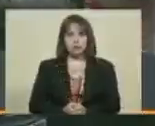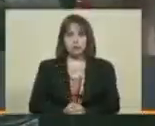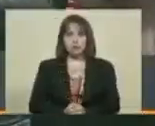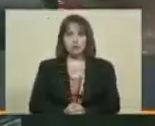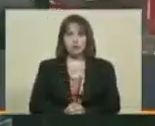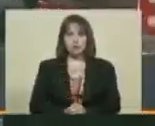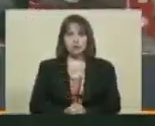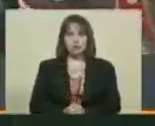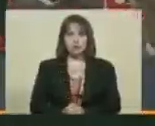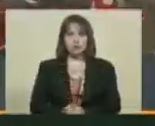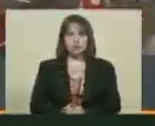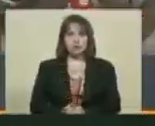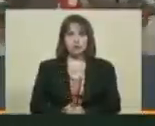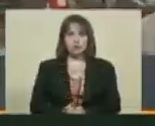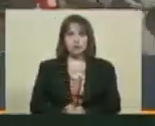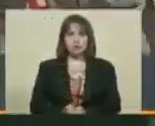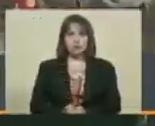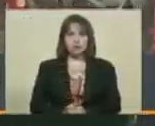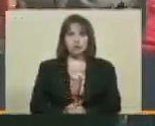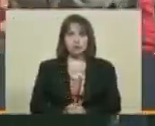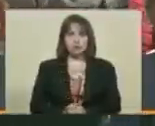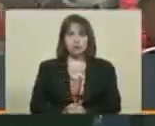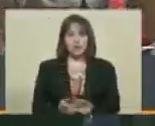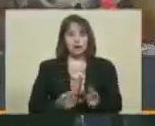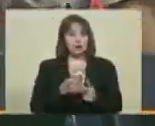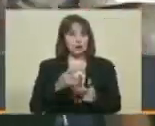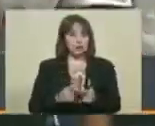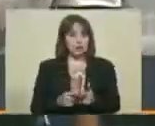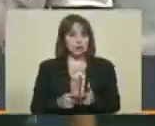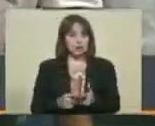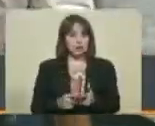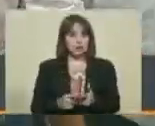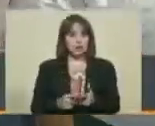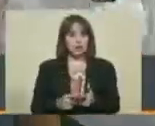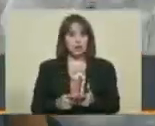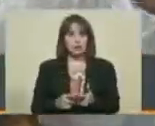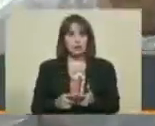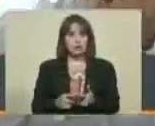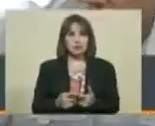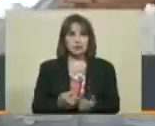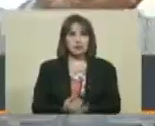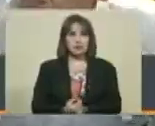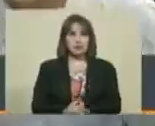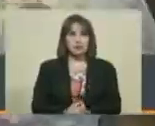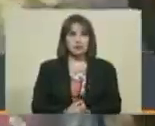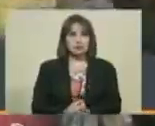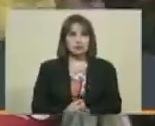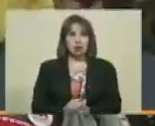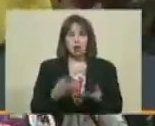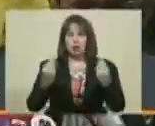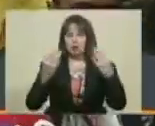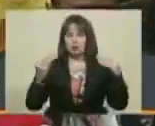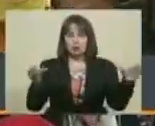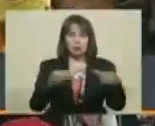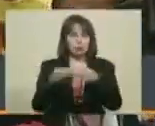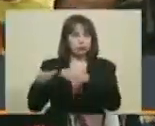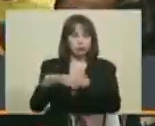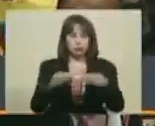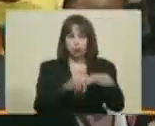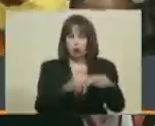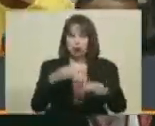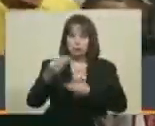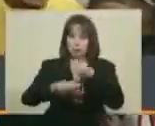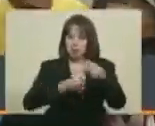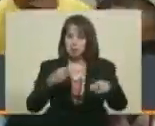patriotas. Por eso le puedo decir, presidente, de las tantas reuniones que hemos hecho como gobierno, como equipo